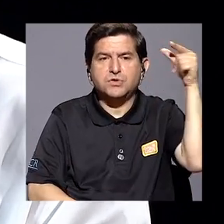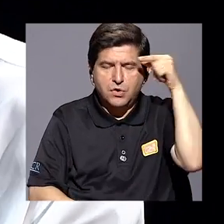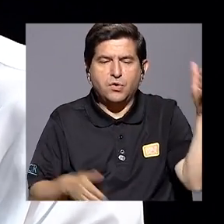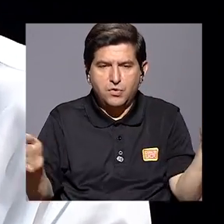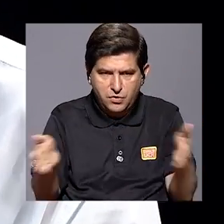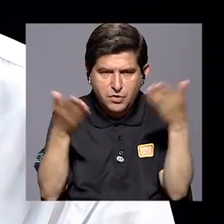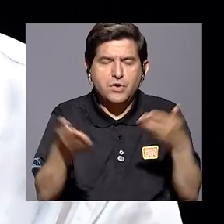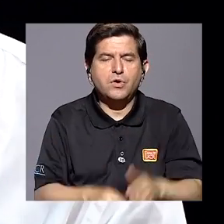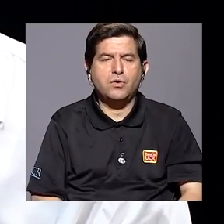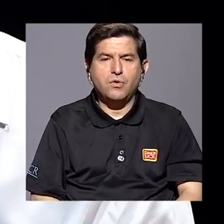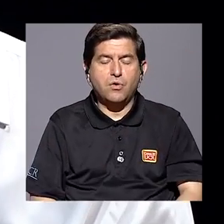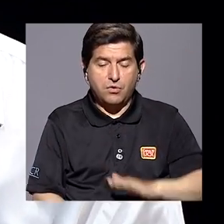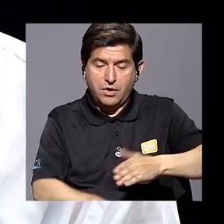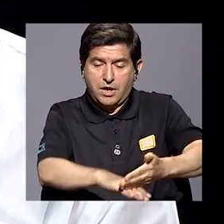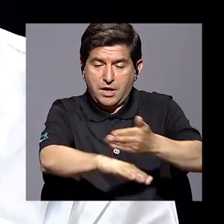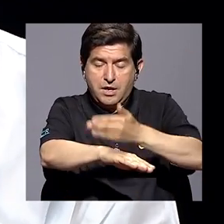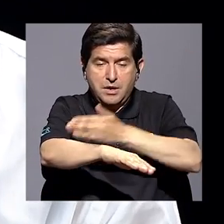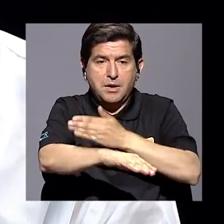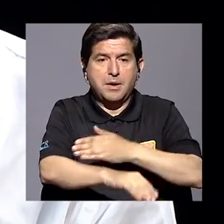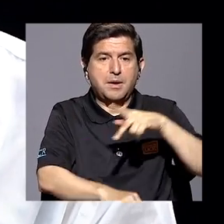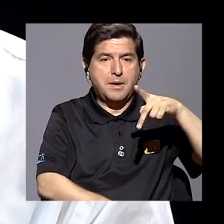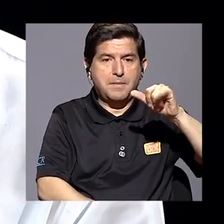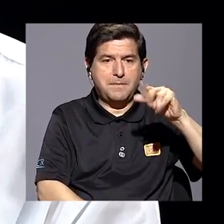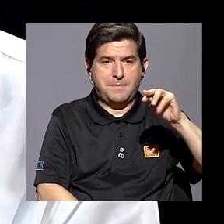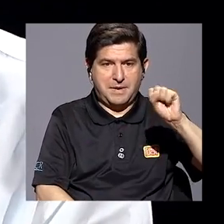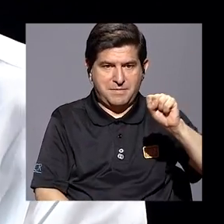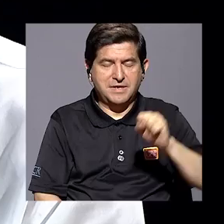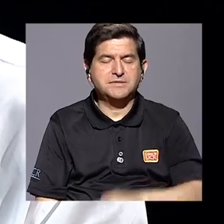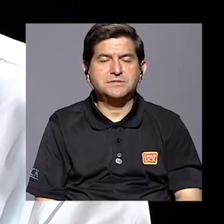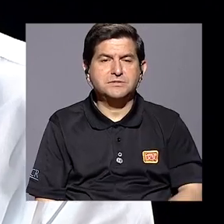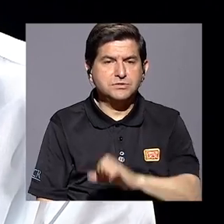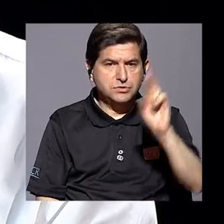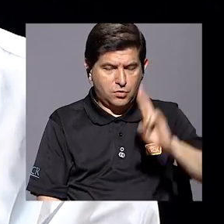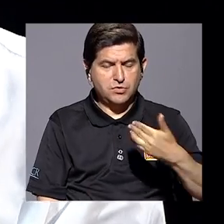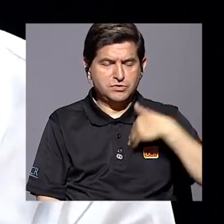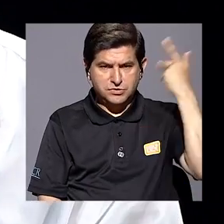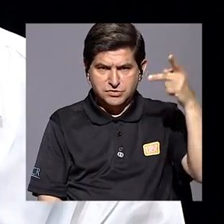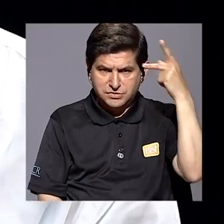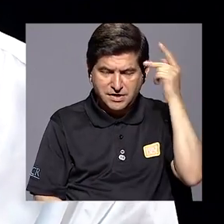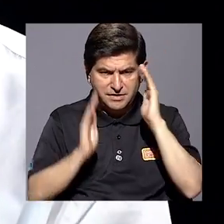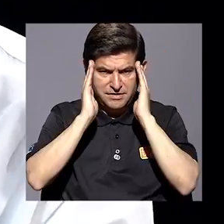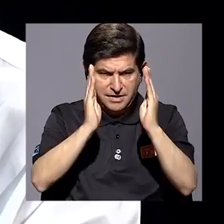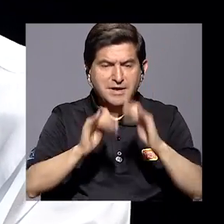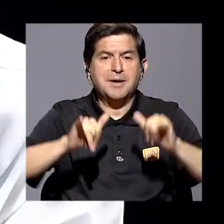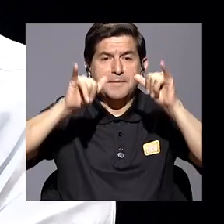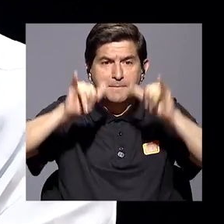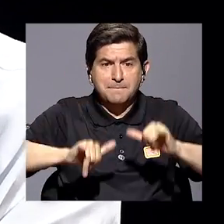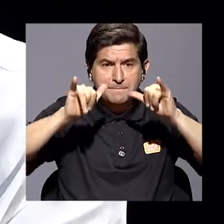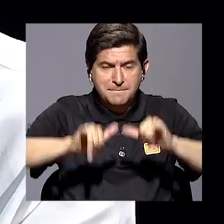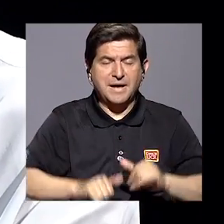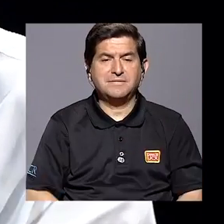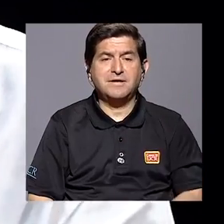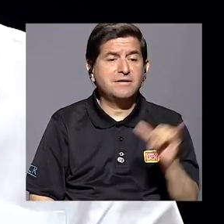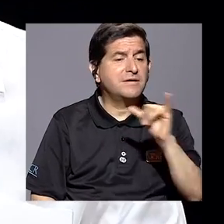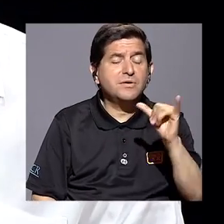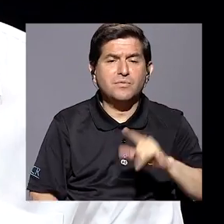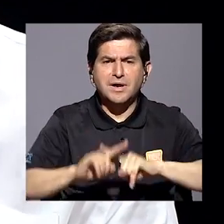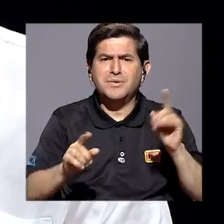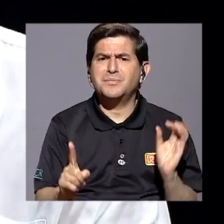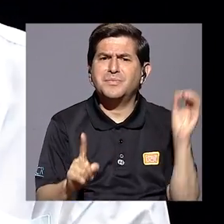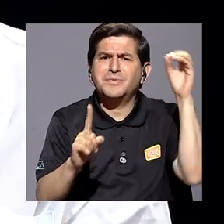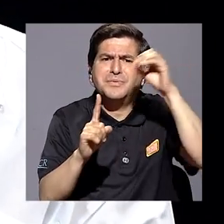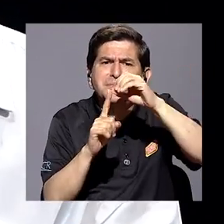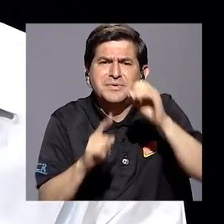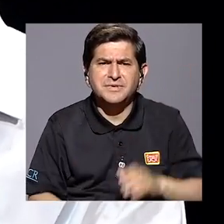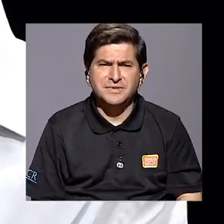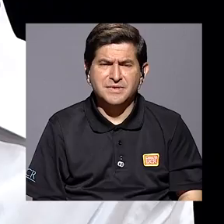que promover el crecimiento de las pymes costa rica tiene políticas para las pymes destinadas a mantenerlas siempre pymes cuando el objetivo